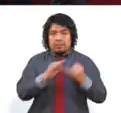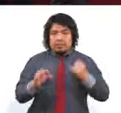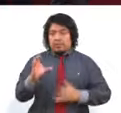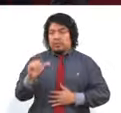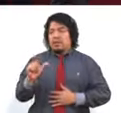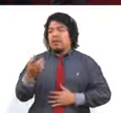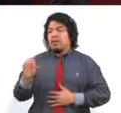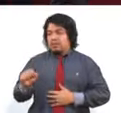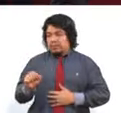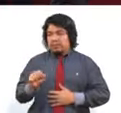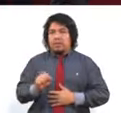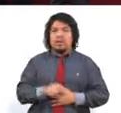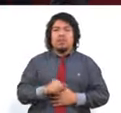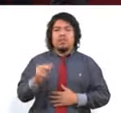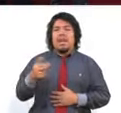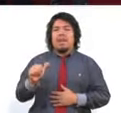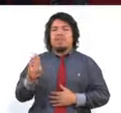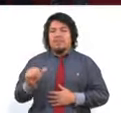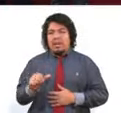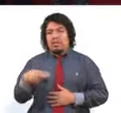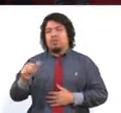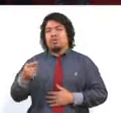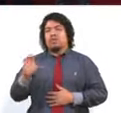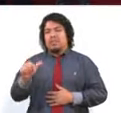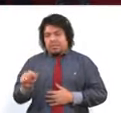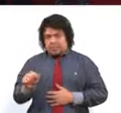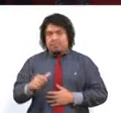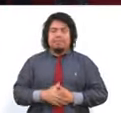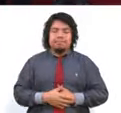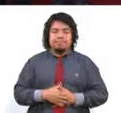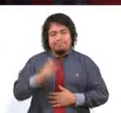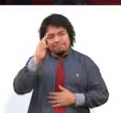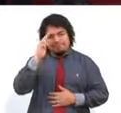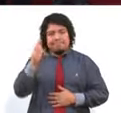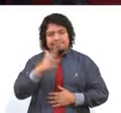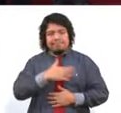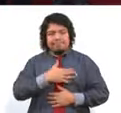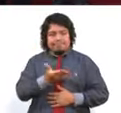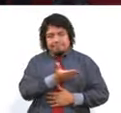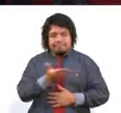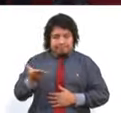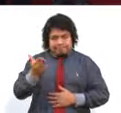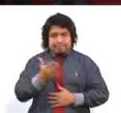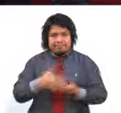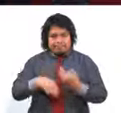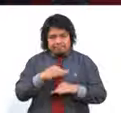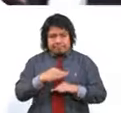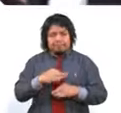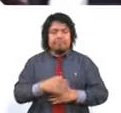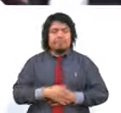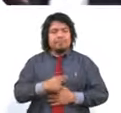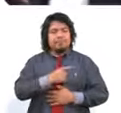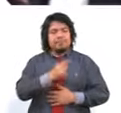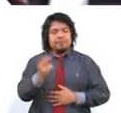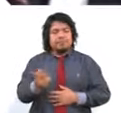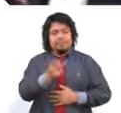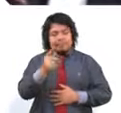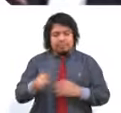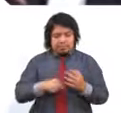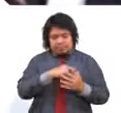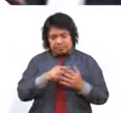Carlos Guzmán de ABA Noticias. ¿Qué tal, doctora? ¿Qué tal? ¿Cómo están? Buena tarde para todos y todas. Pues de inicio preguntarle, son